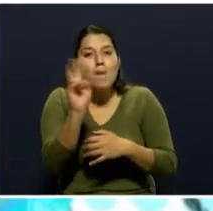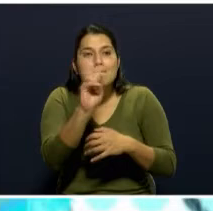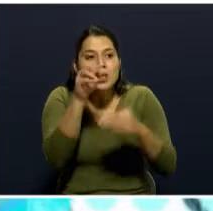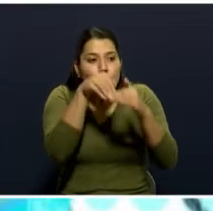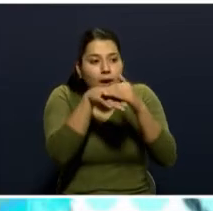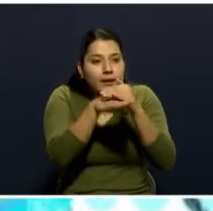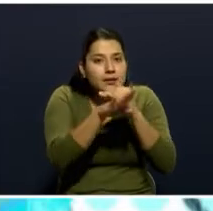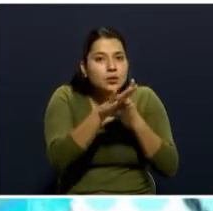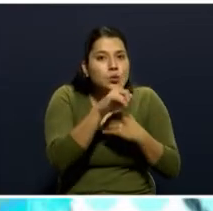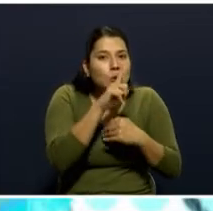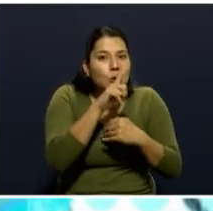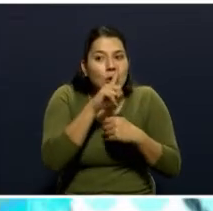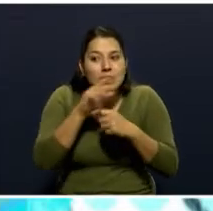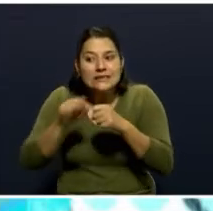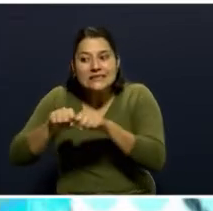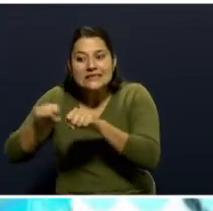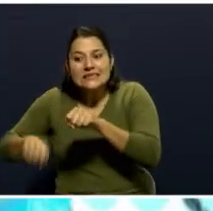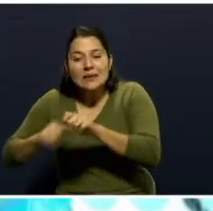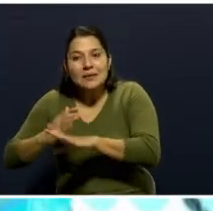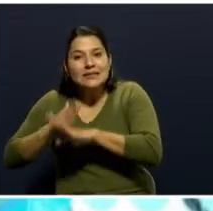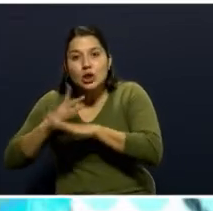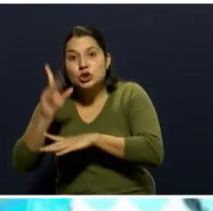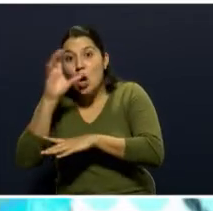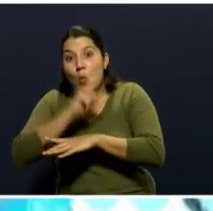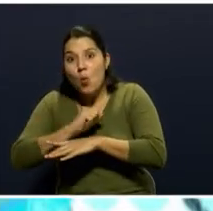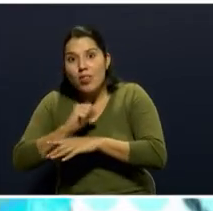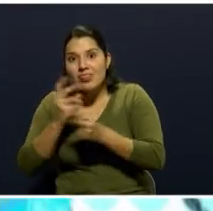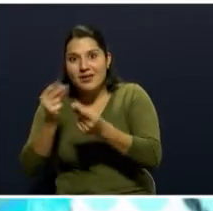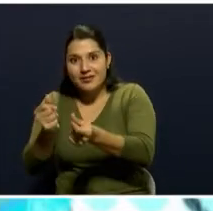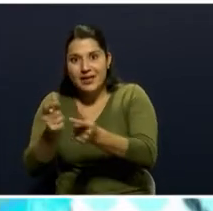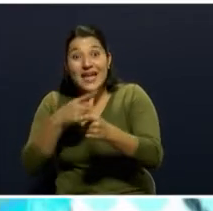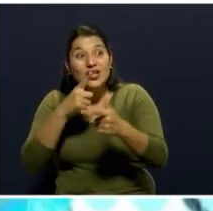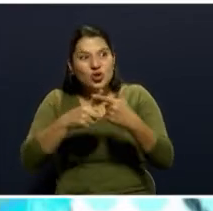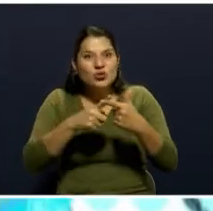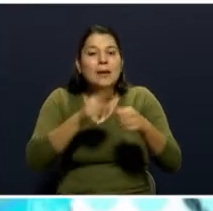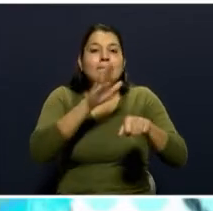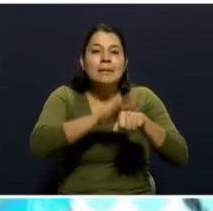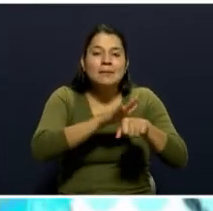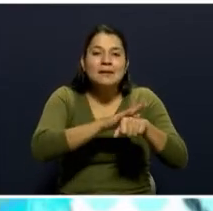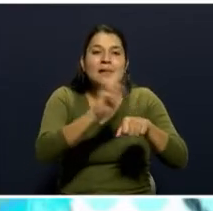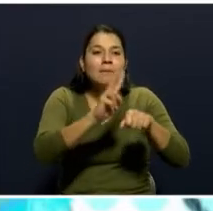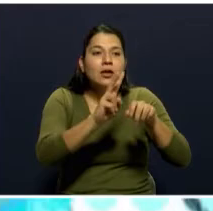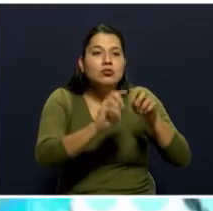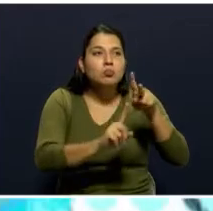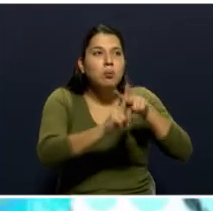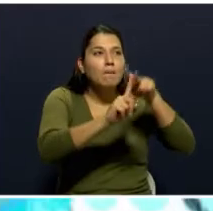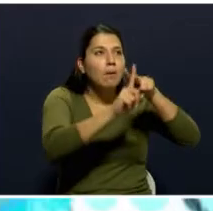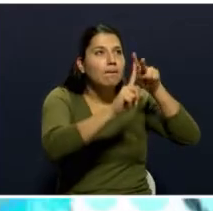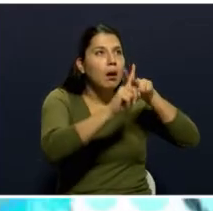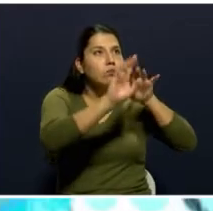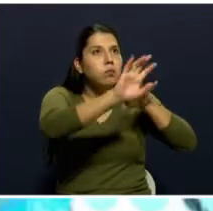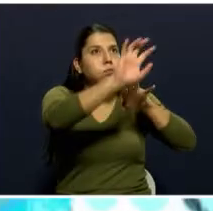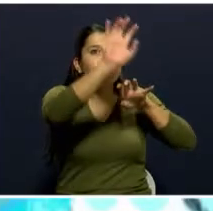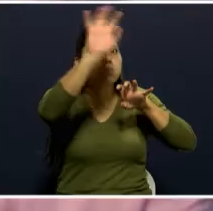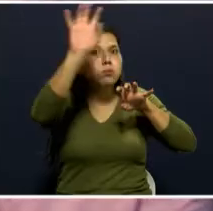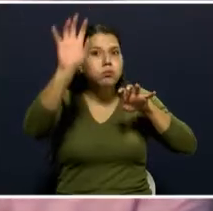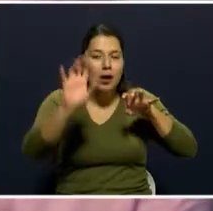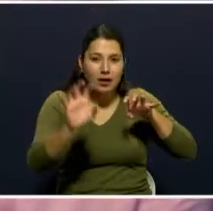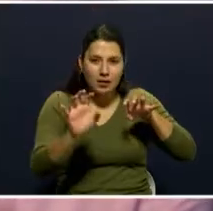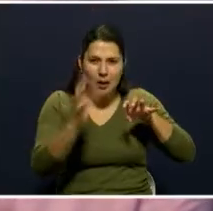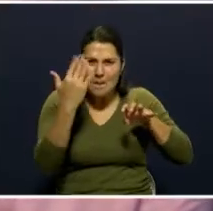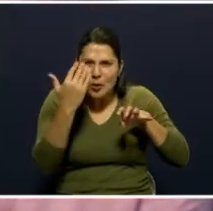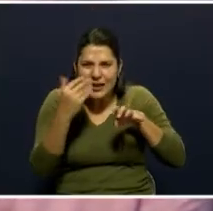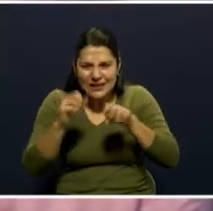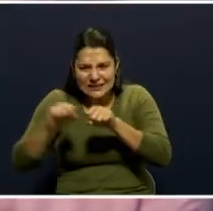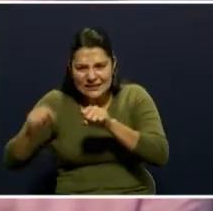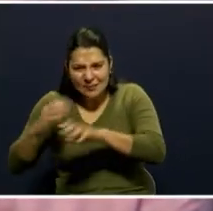nos afecta. ¿Por qué no lo detecta a tiempo el sistema inmune? Ok, aquí hay varios